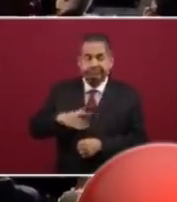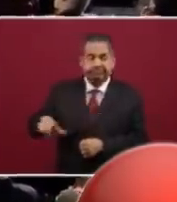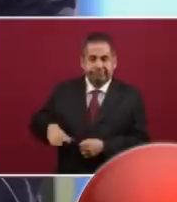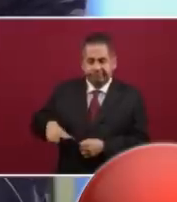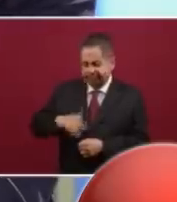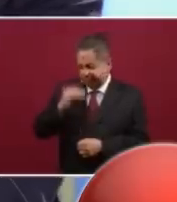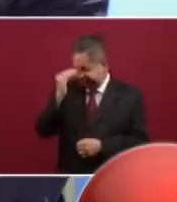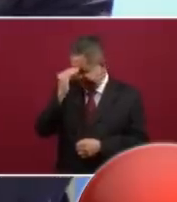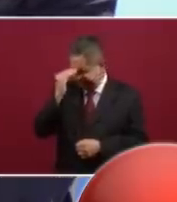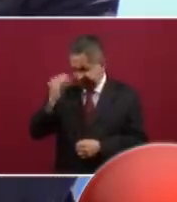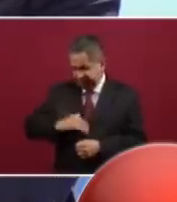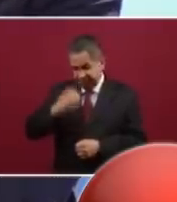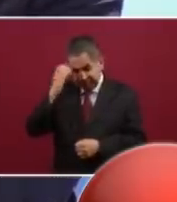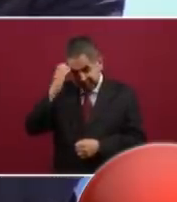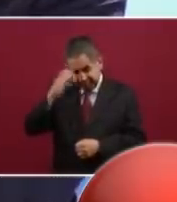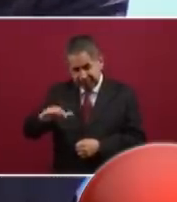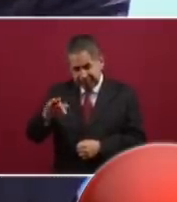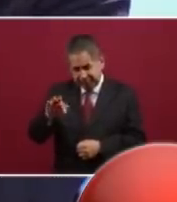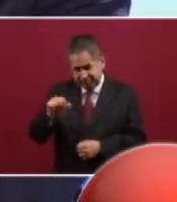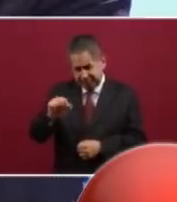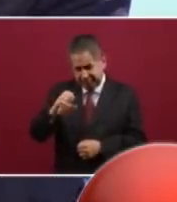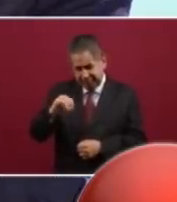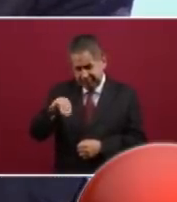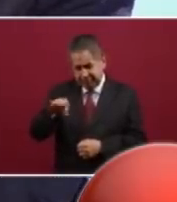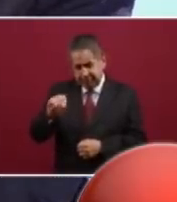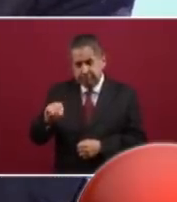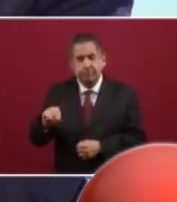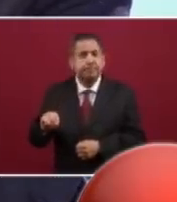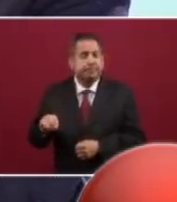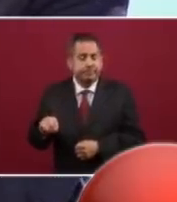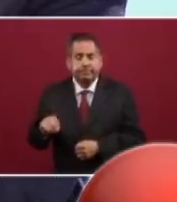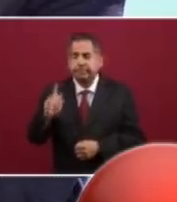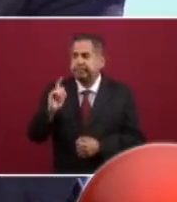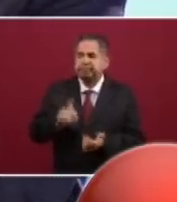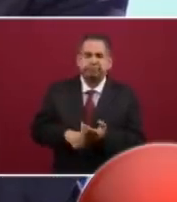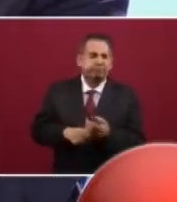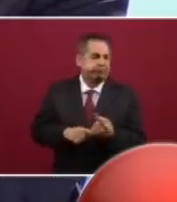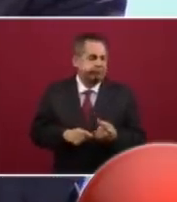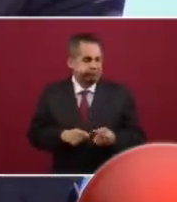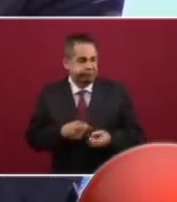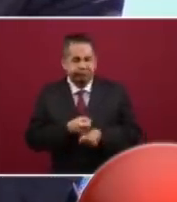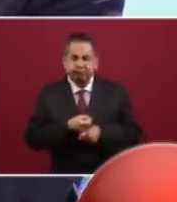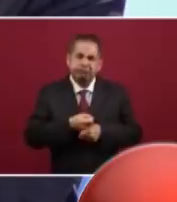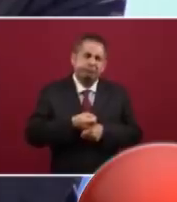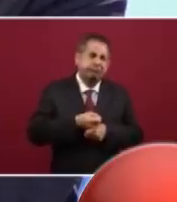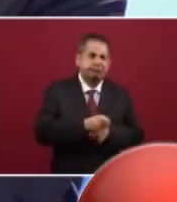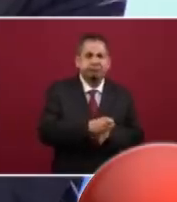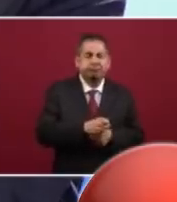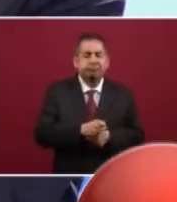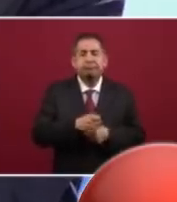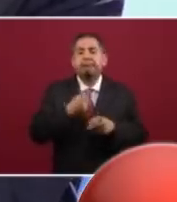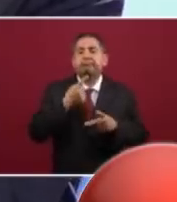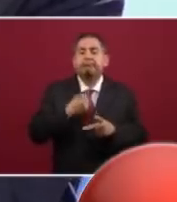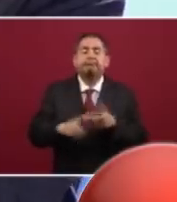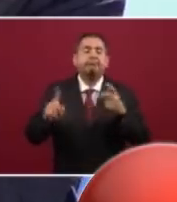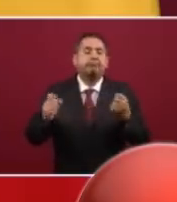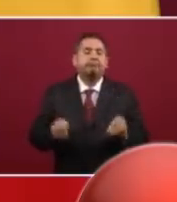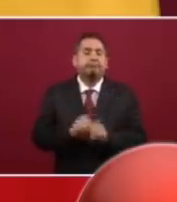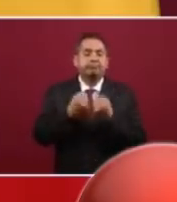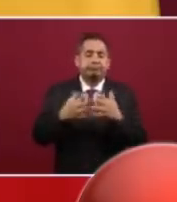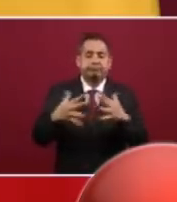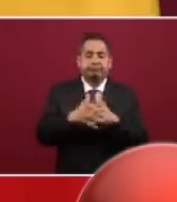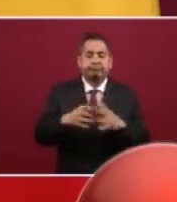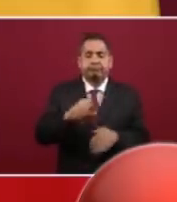siniestro y que se ensaya en la Guerra Civil